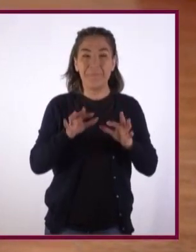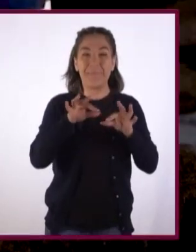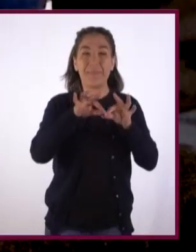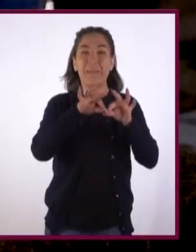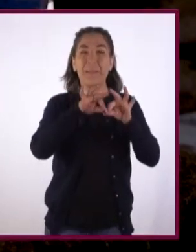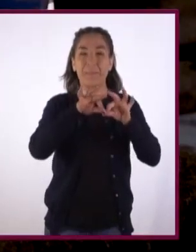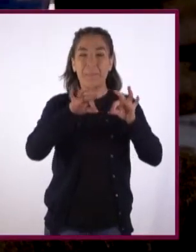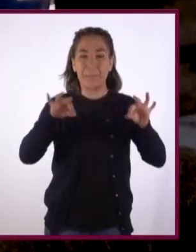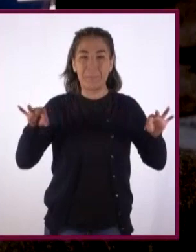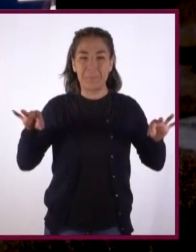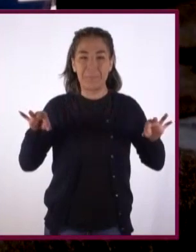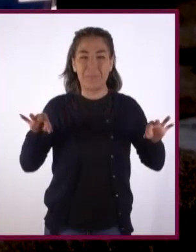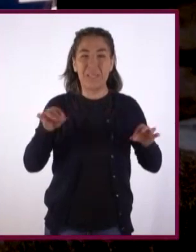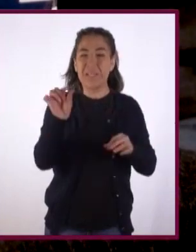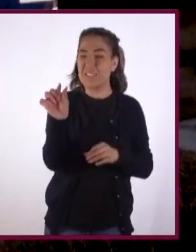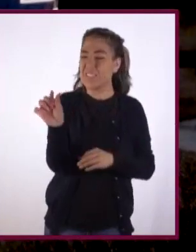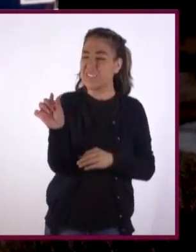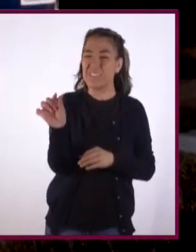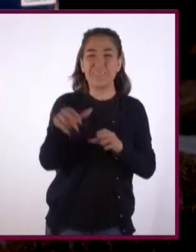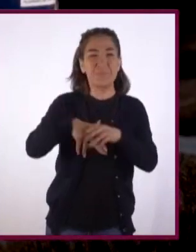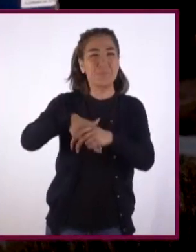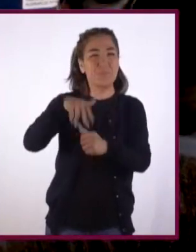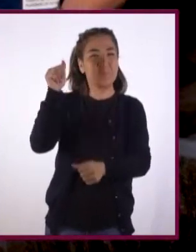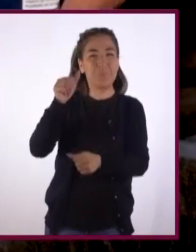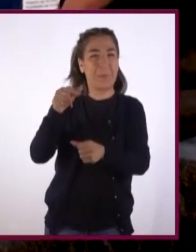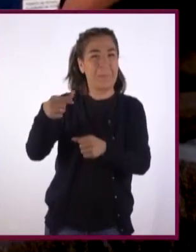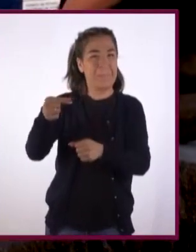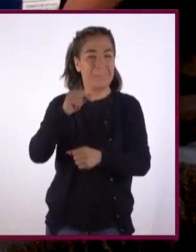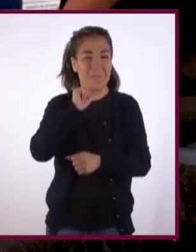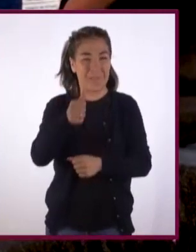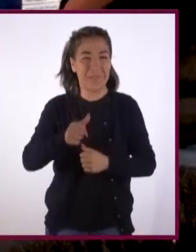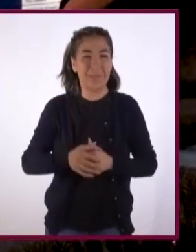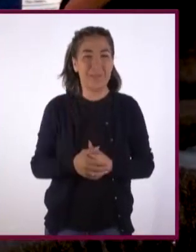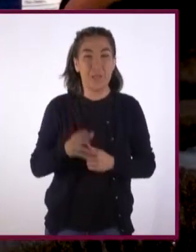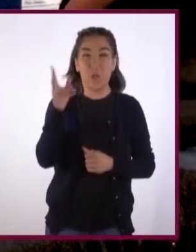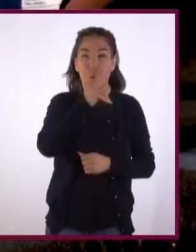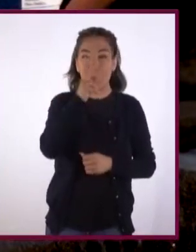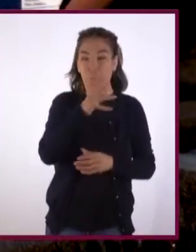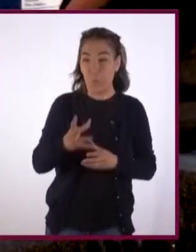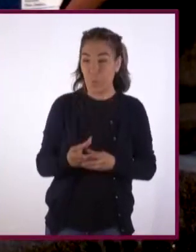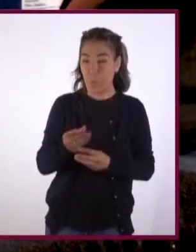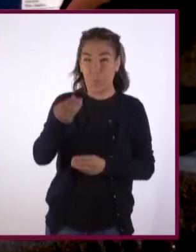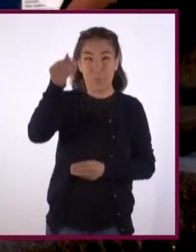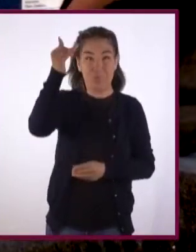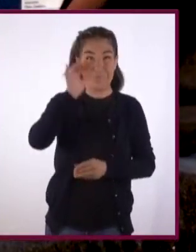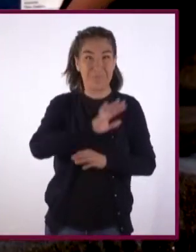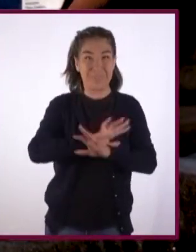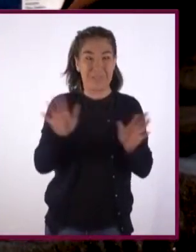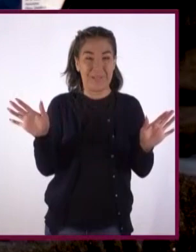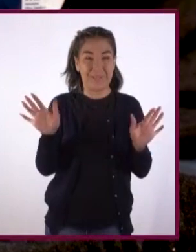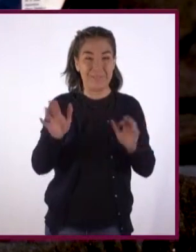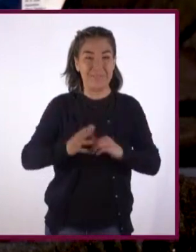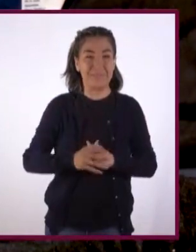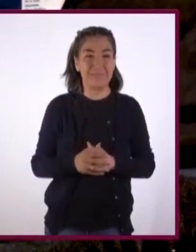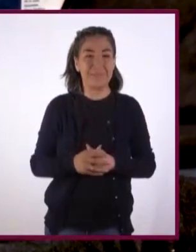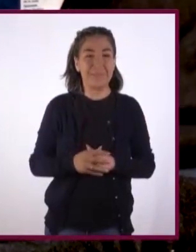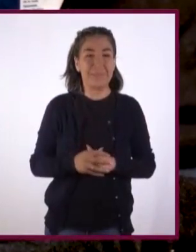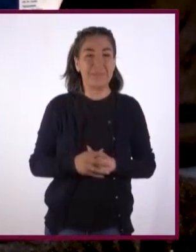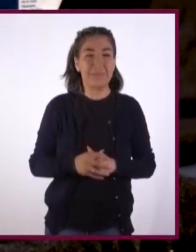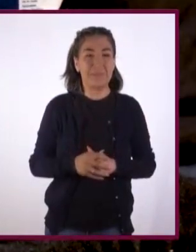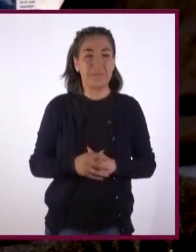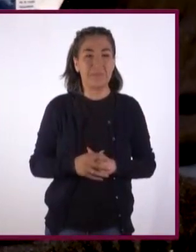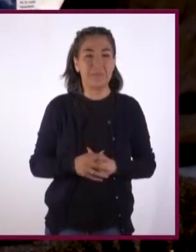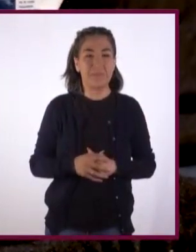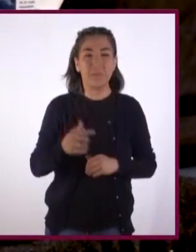cerrar tantito esta bolsa, voy a dejar un hoyito, saco el aire, todo el aire,